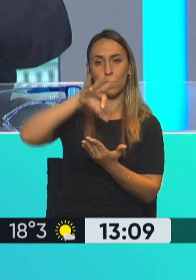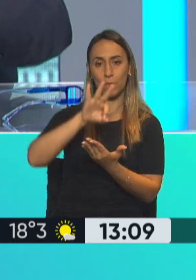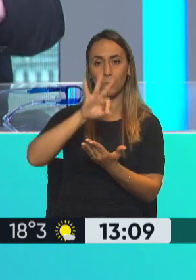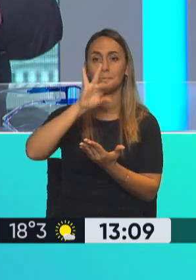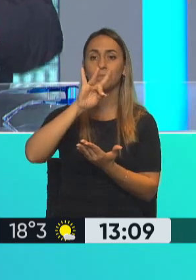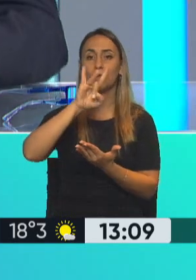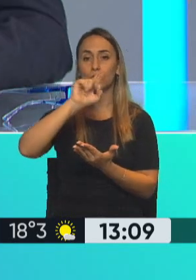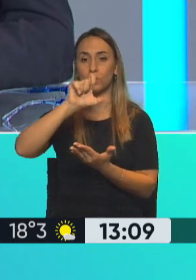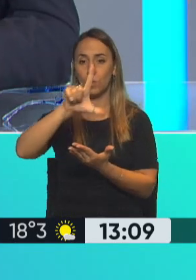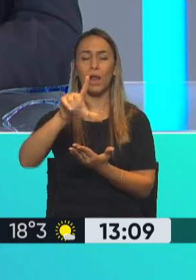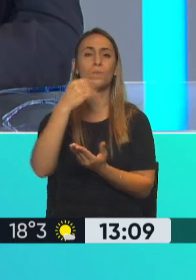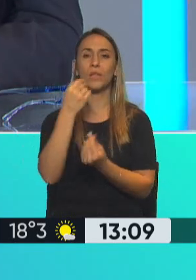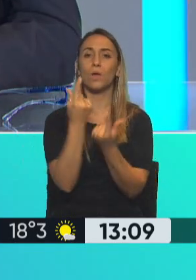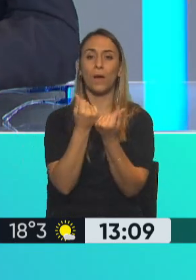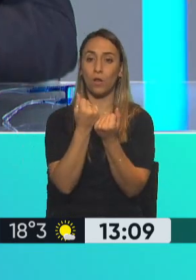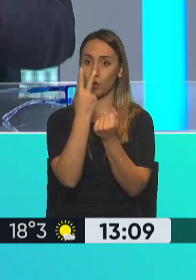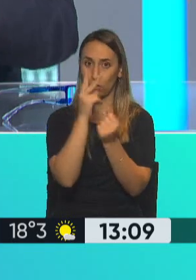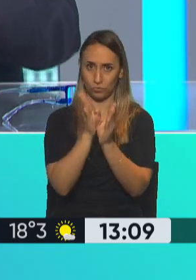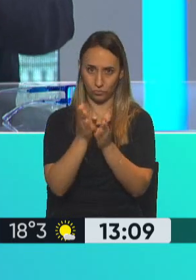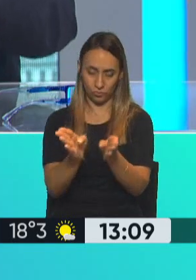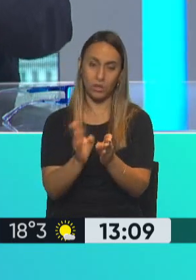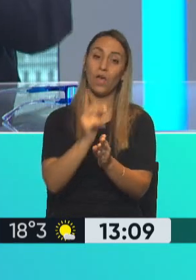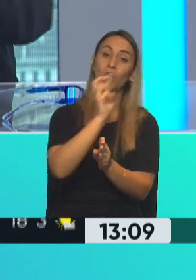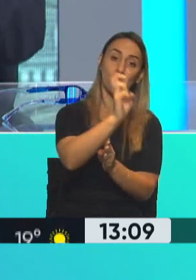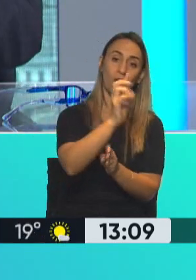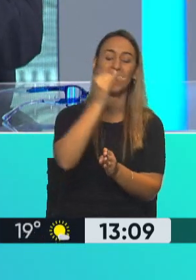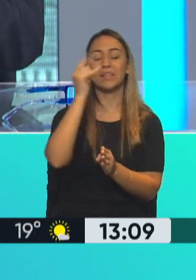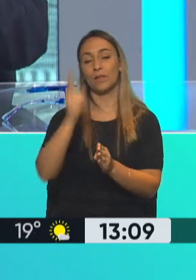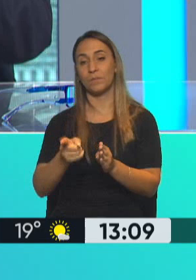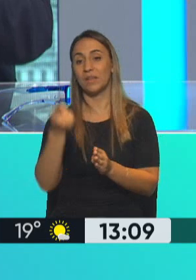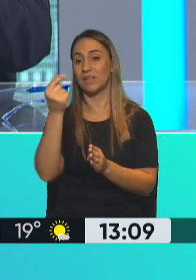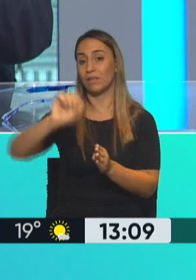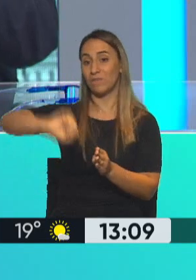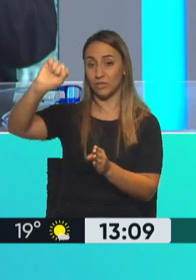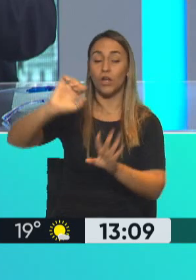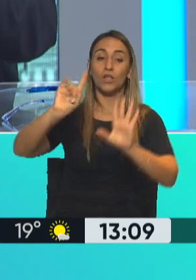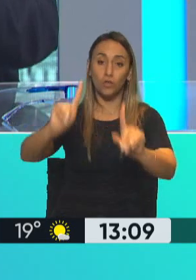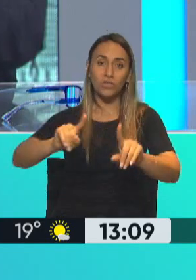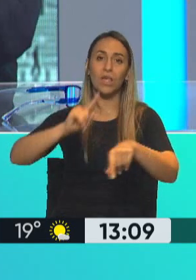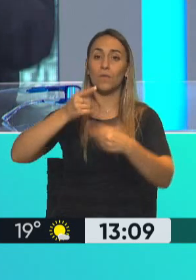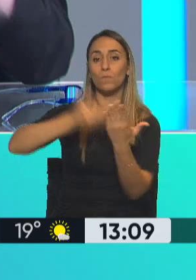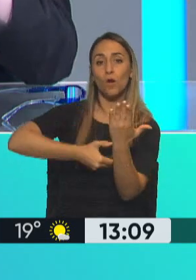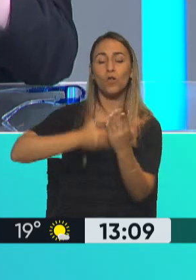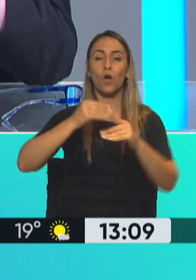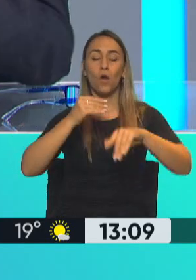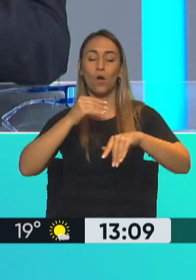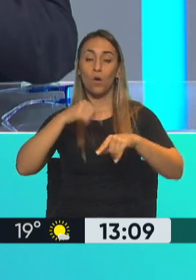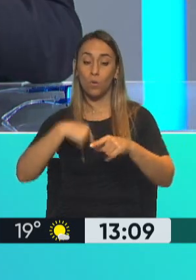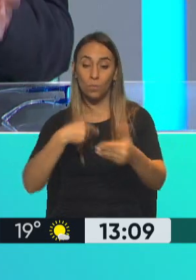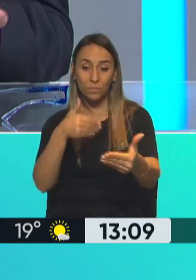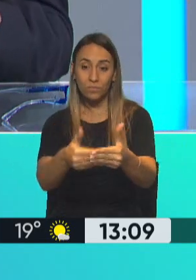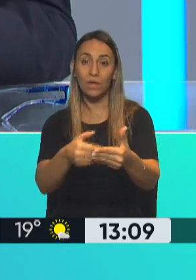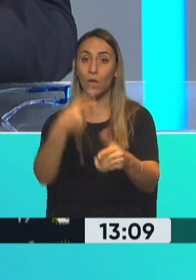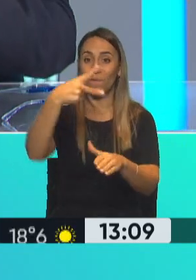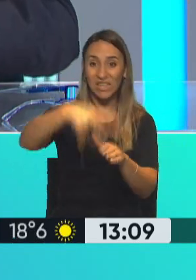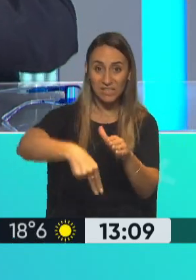dólar, el dólar oficial, y por la inflación. El que resulte más alto de los dos índices es el que cobra, en este caso